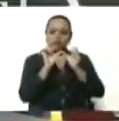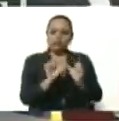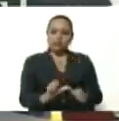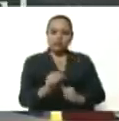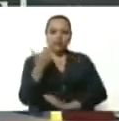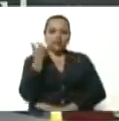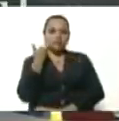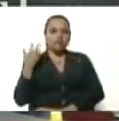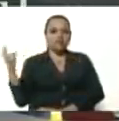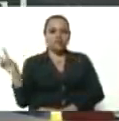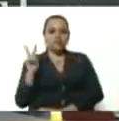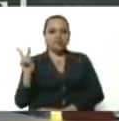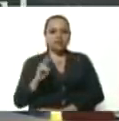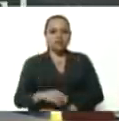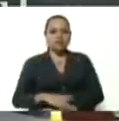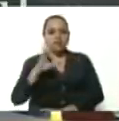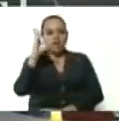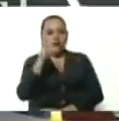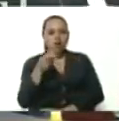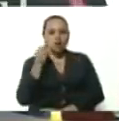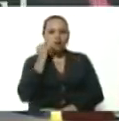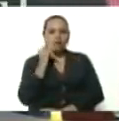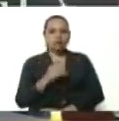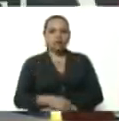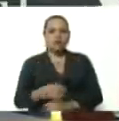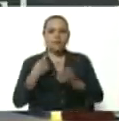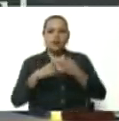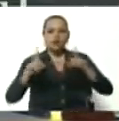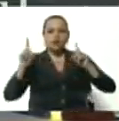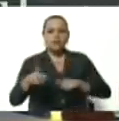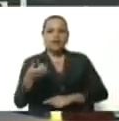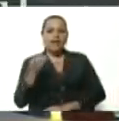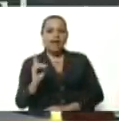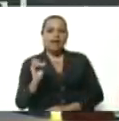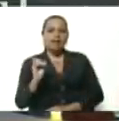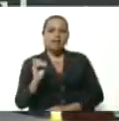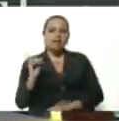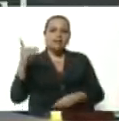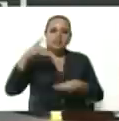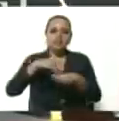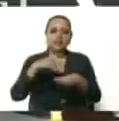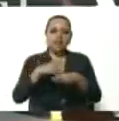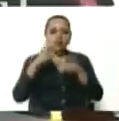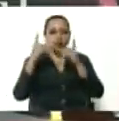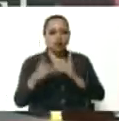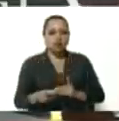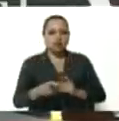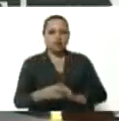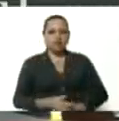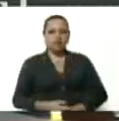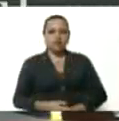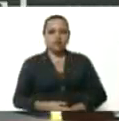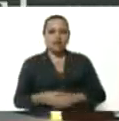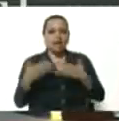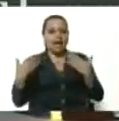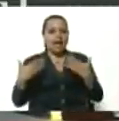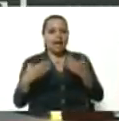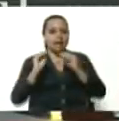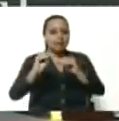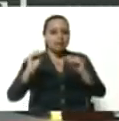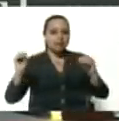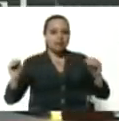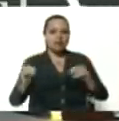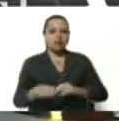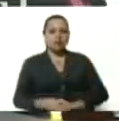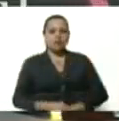enfermedad en Venezuela, en la juventud. Pero también hay un dato que debe alertarnos, y es que